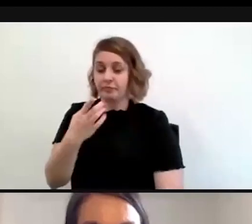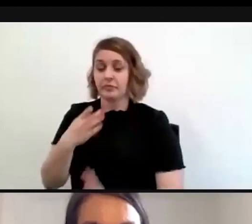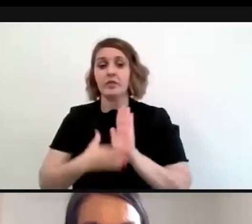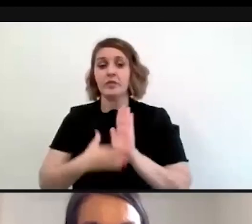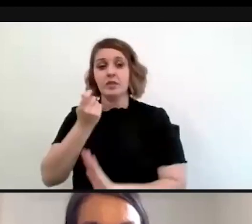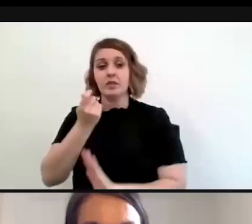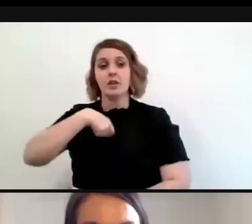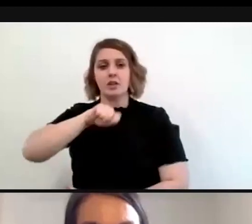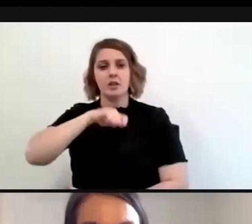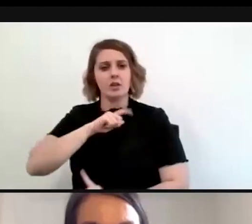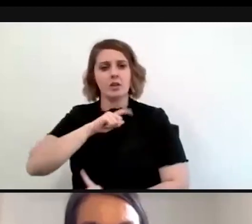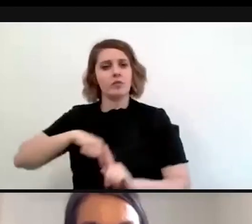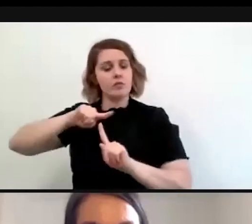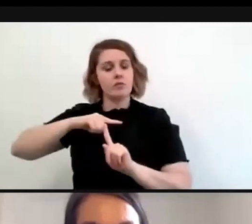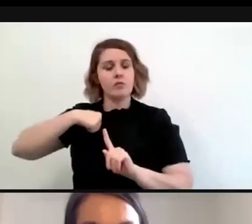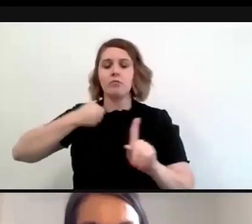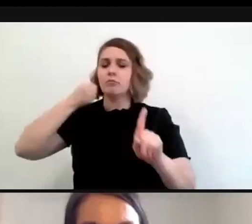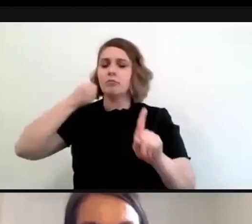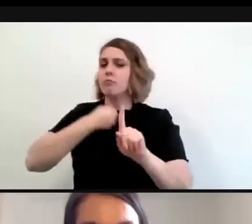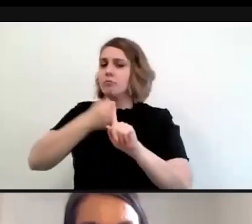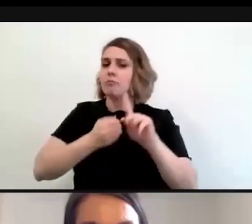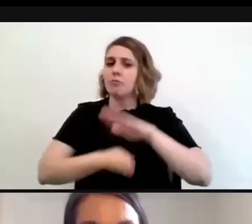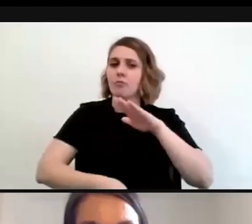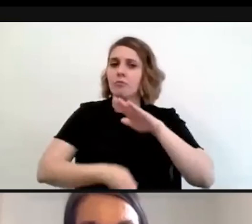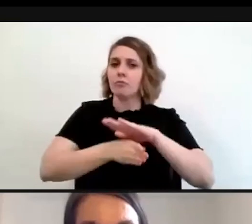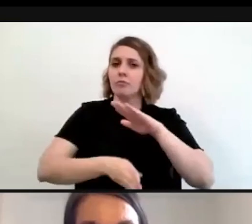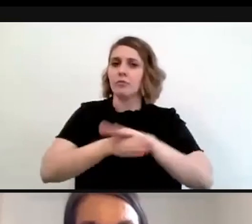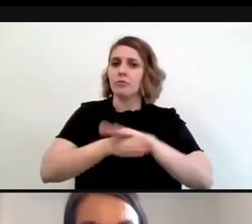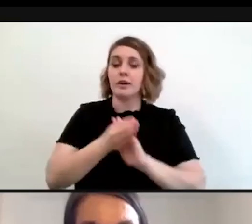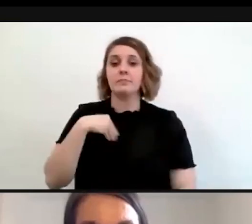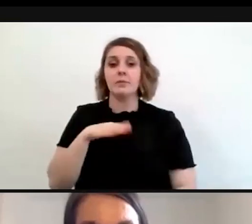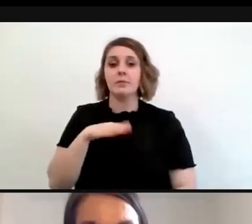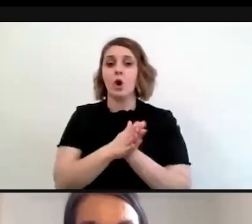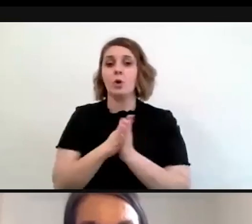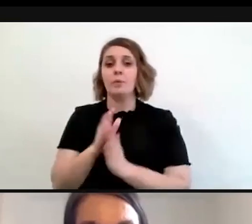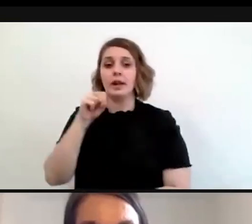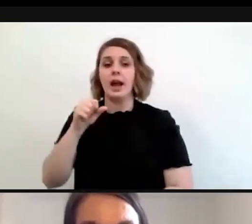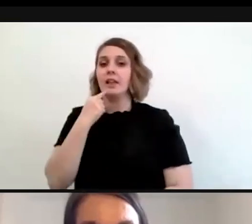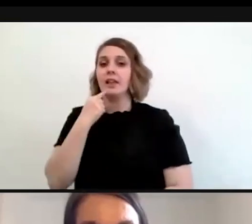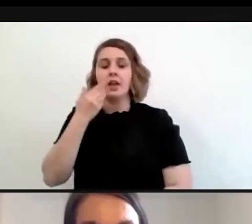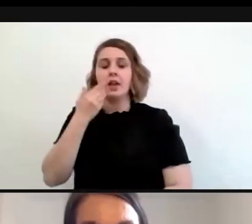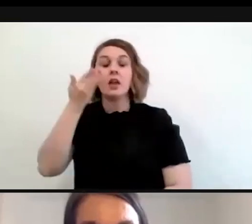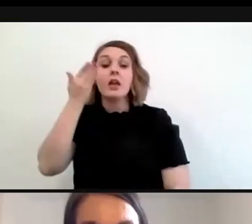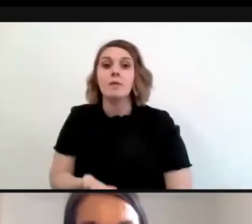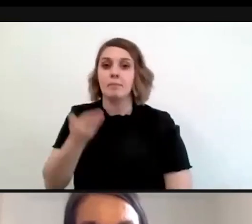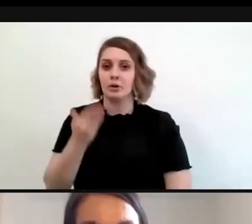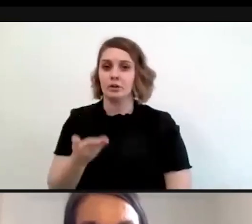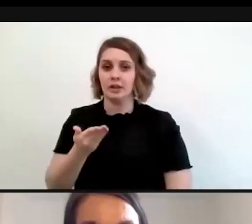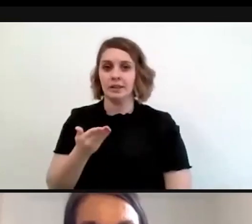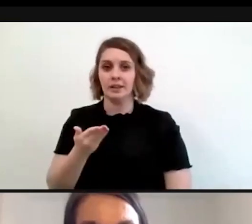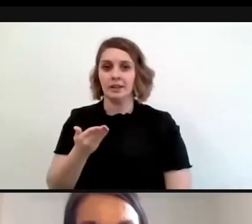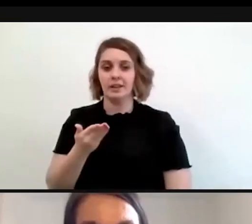vamos a seguir trabajando y en ese sentido, y como ha dicho la compañera Ana, es importantísimo una buena